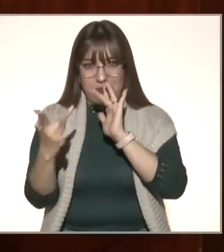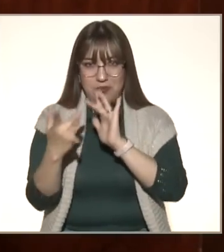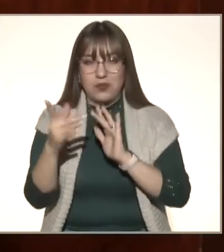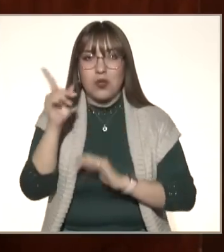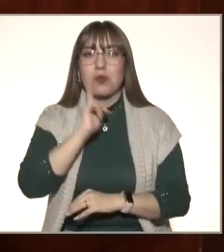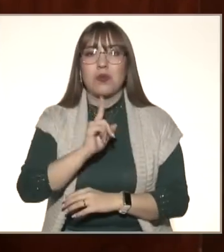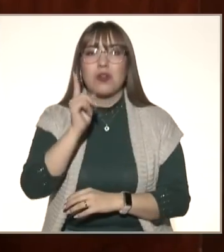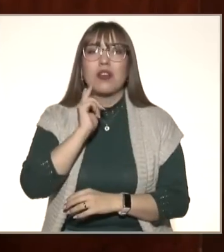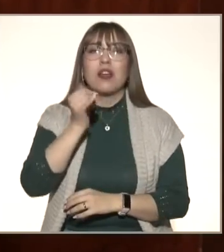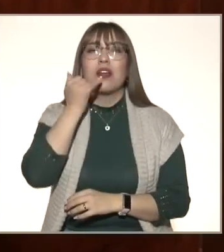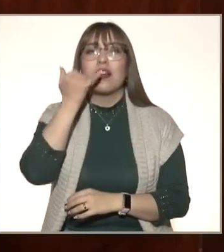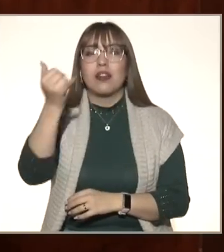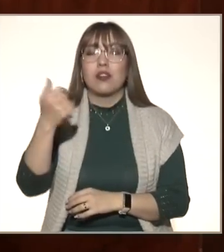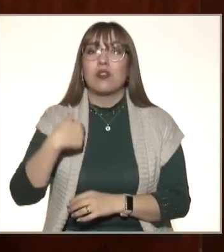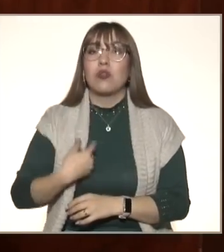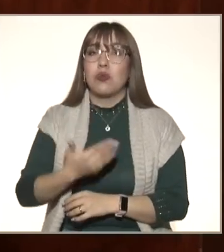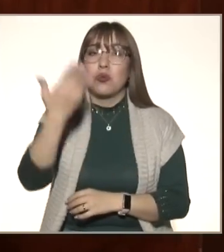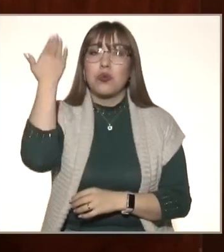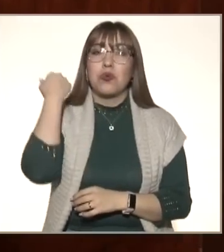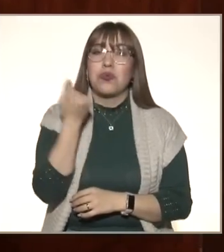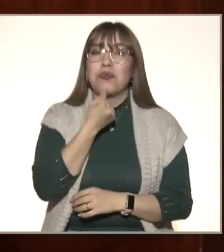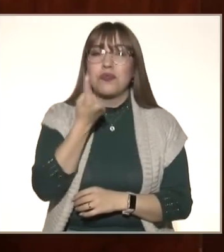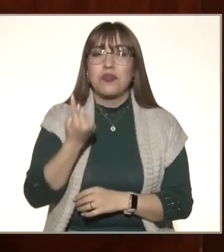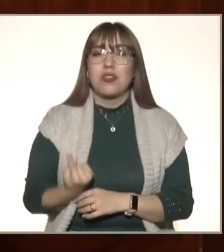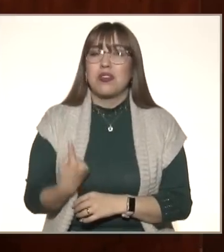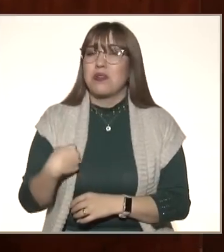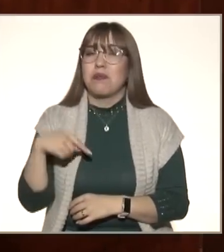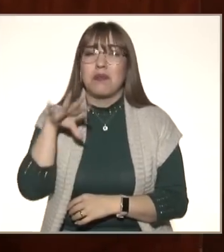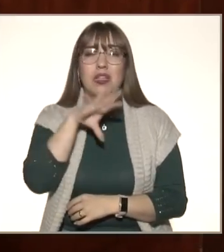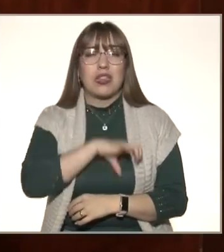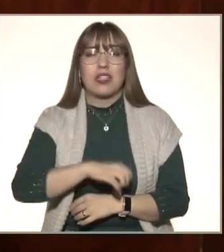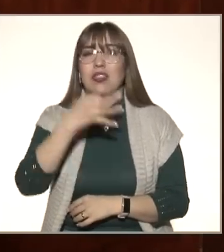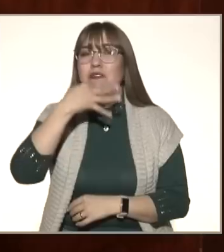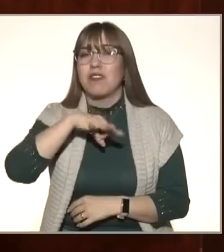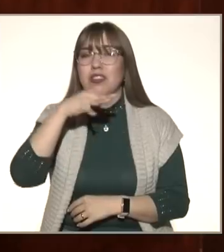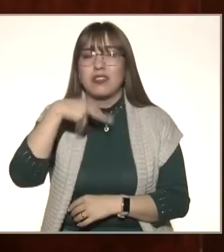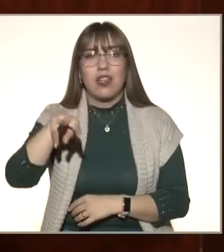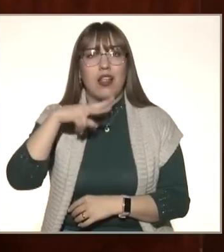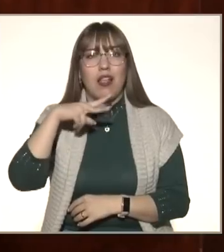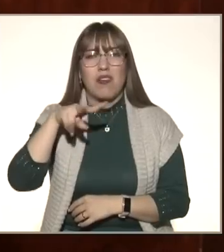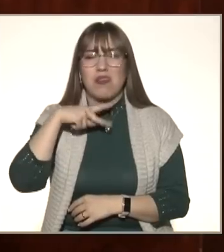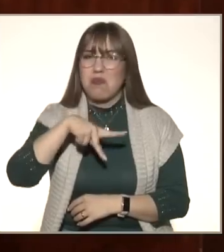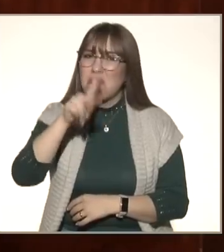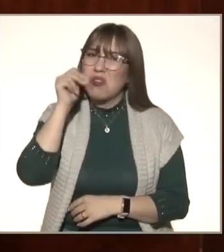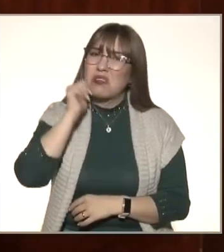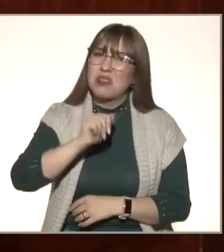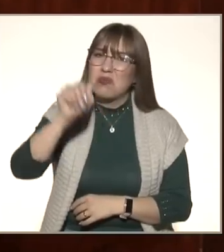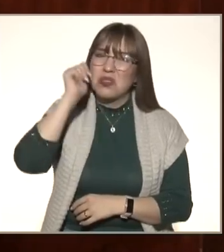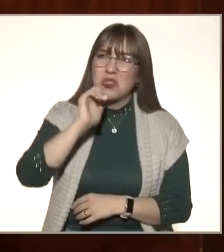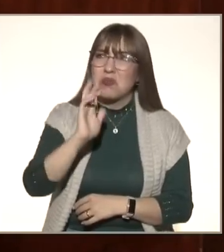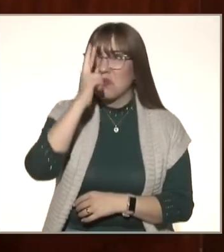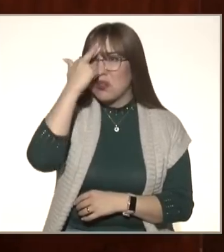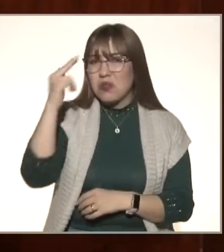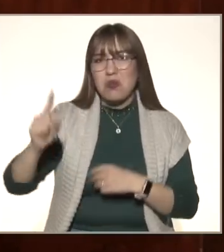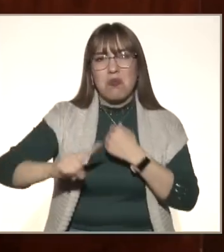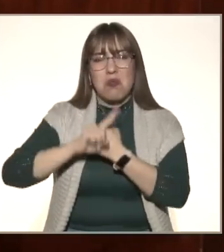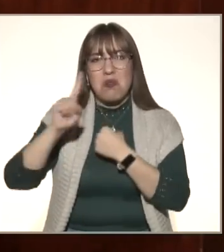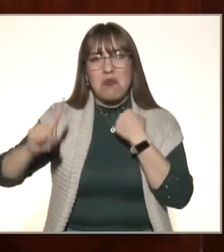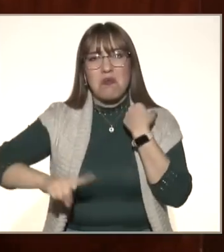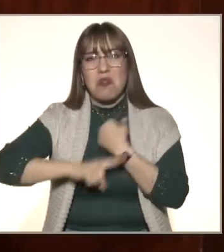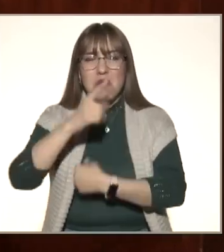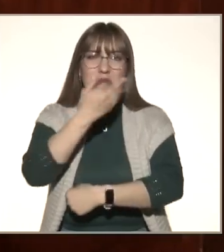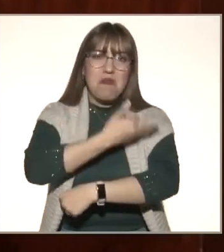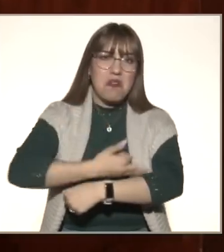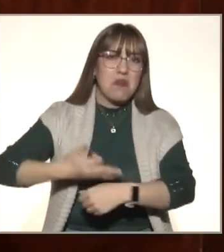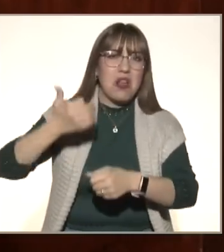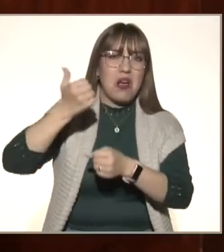y nos dice, desde niña siempre me gustaron las fiestas de Navidad, pero no sé por qué siempre había conflictos entre mis abuelos y mi papá. Aún